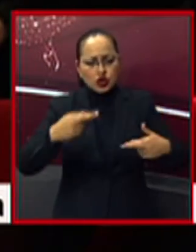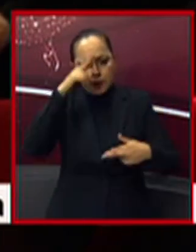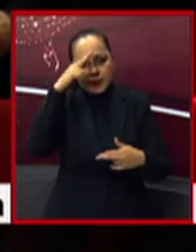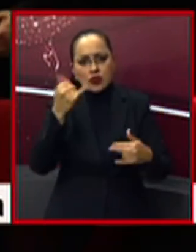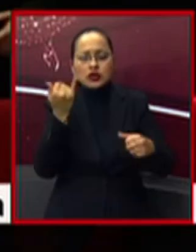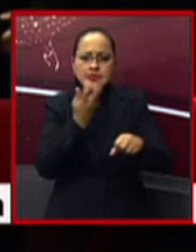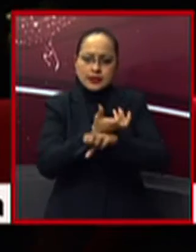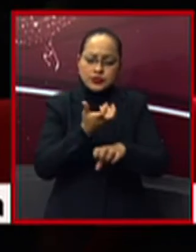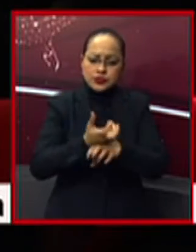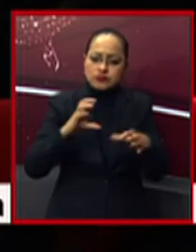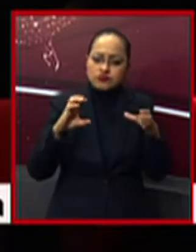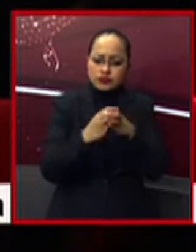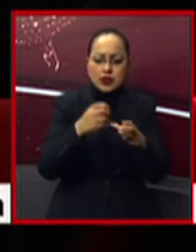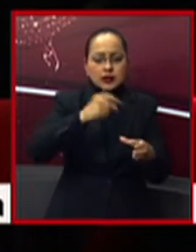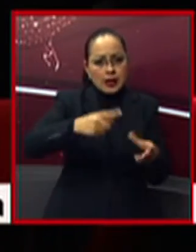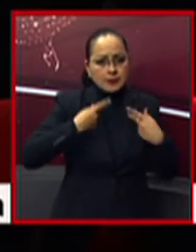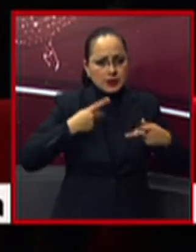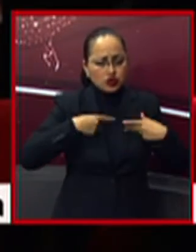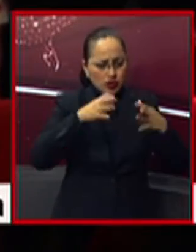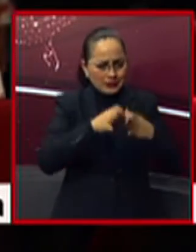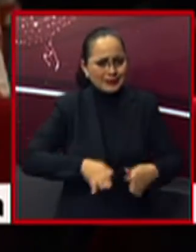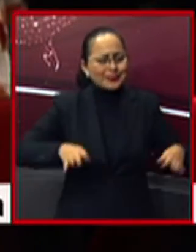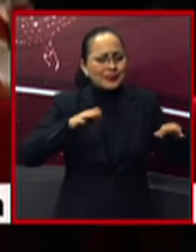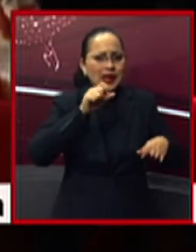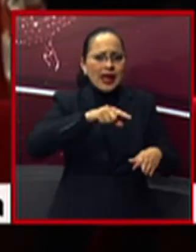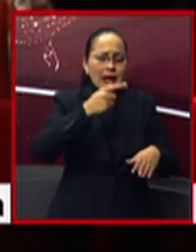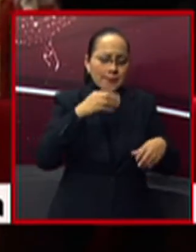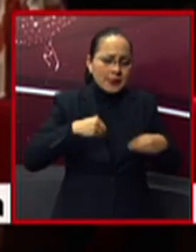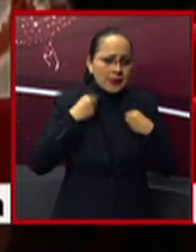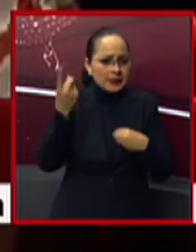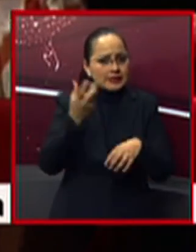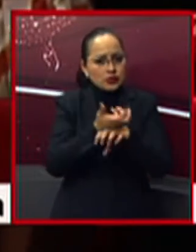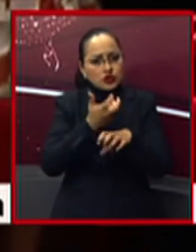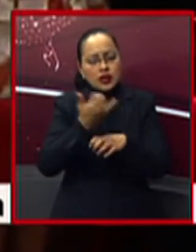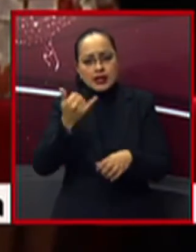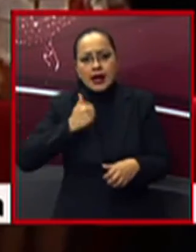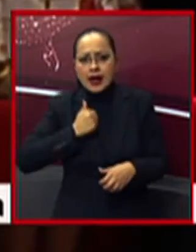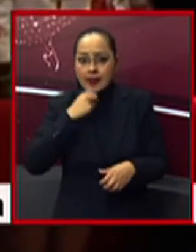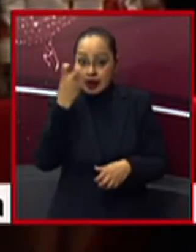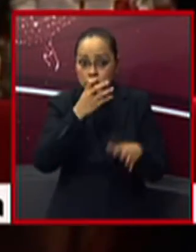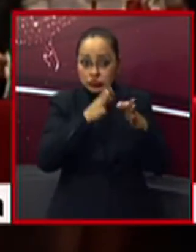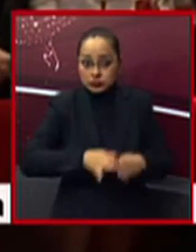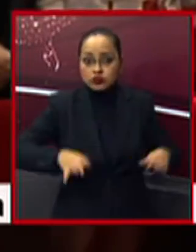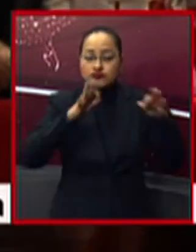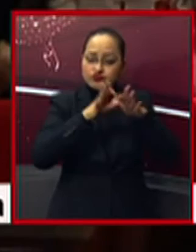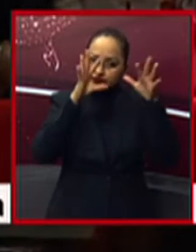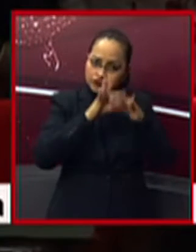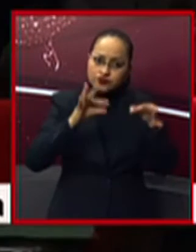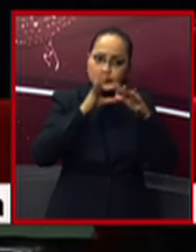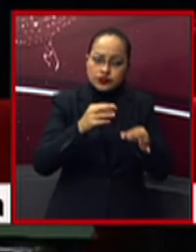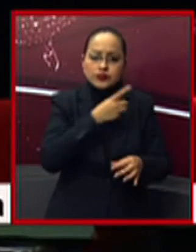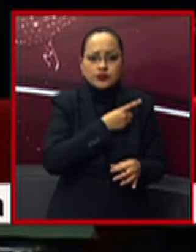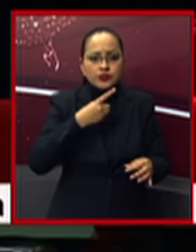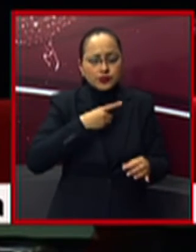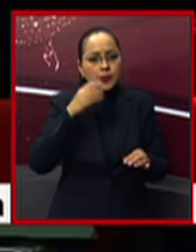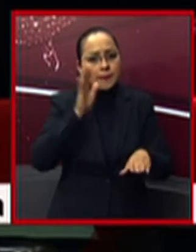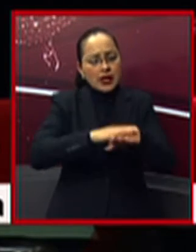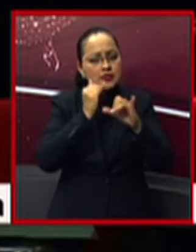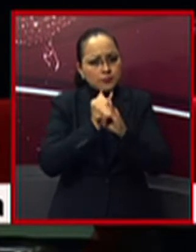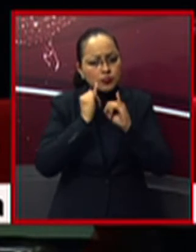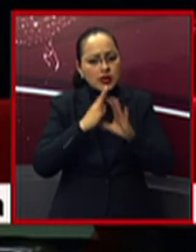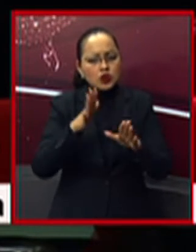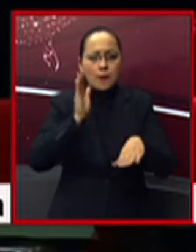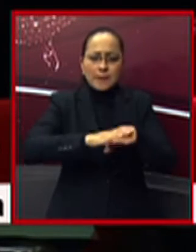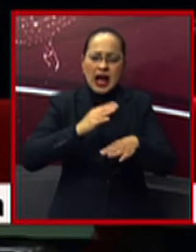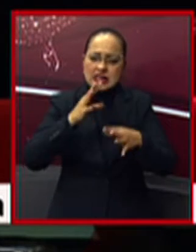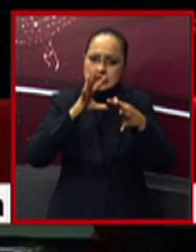y los de la presencia de los mexicanos en Estados Unidos y Canadá. Asimismo, el deber de contrarrestar con información y